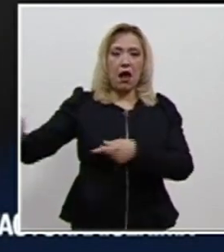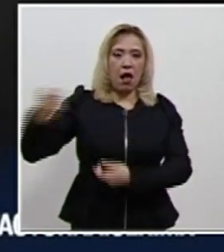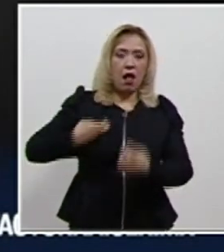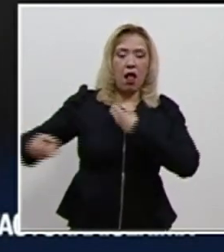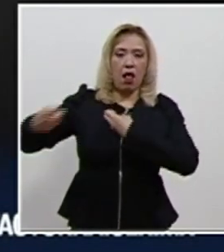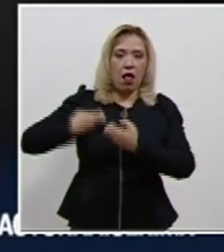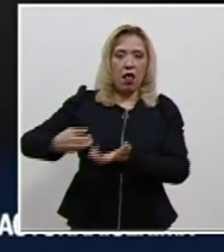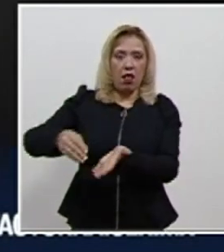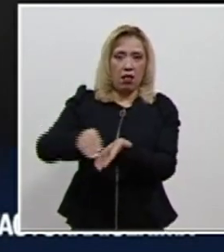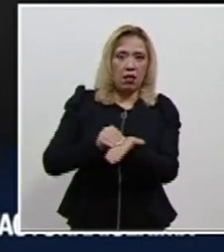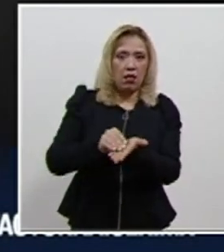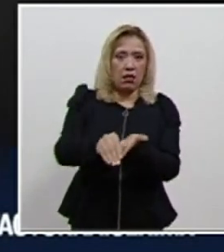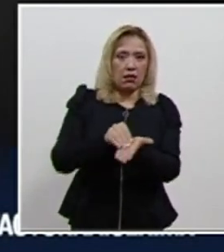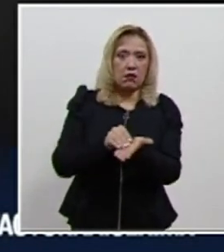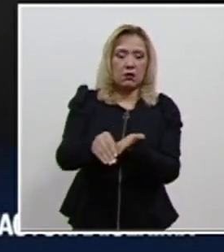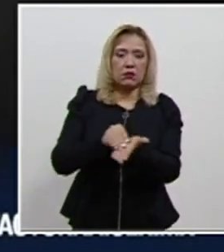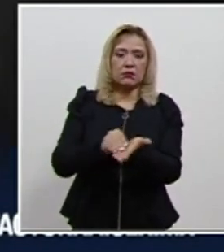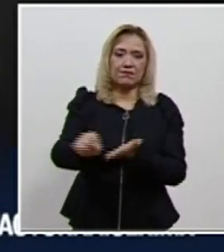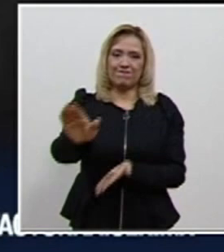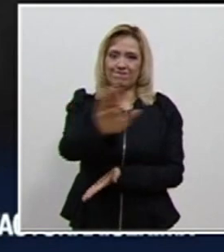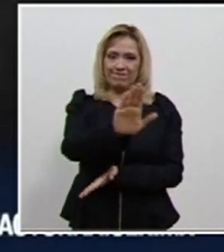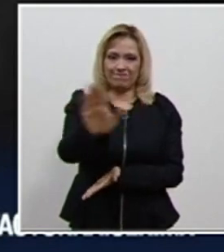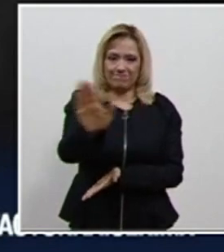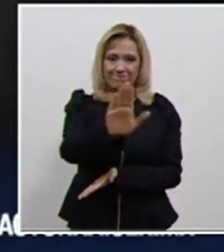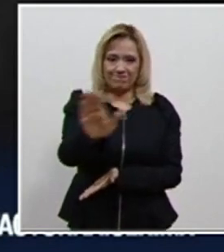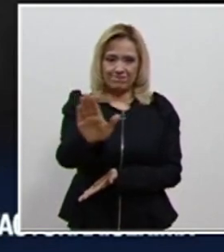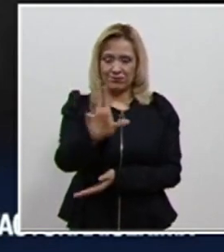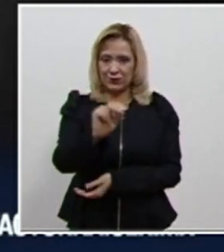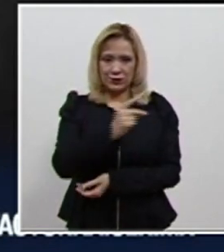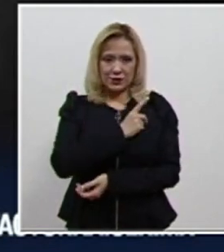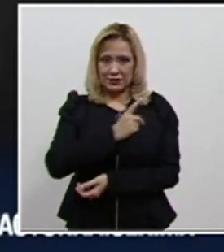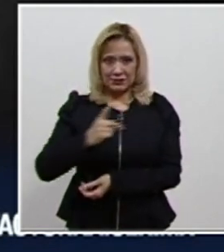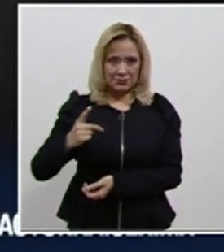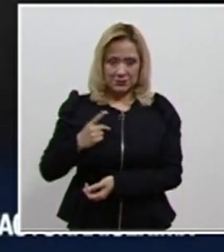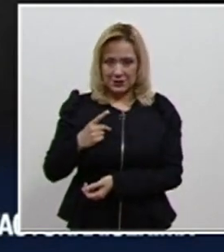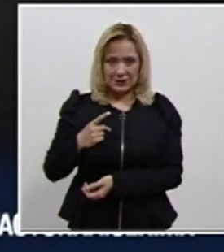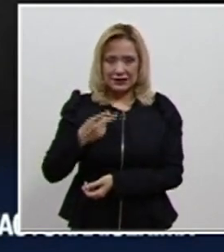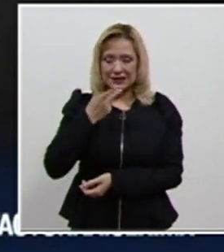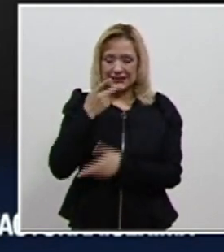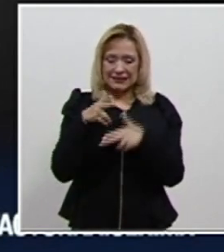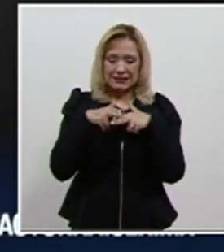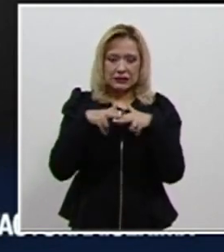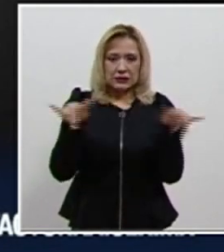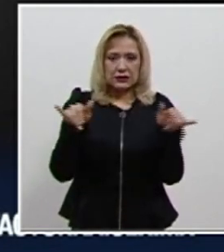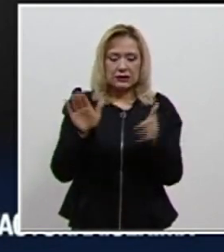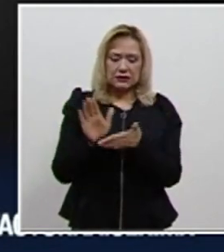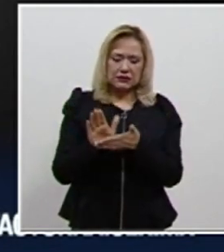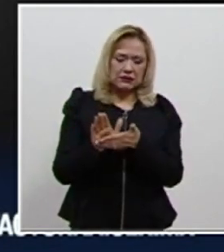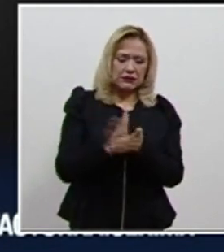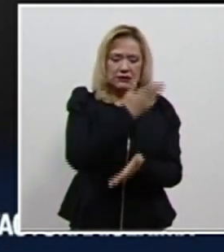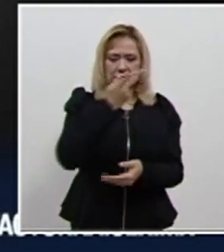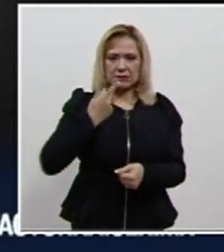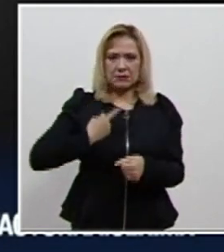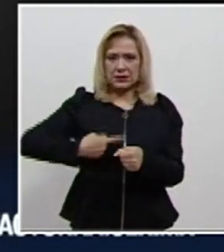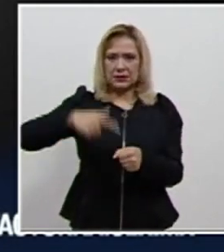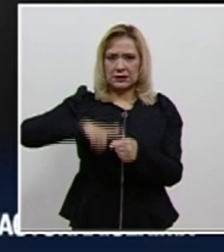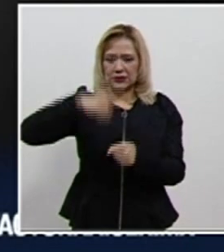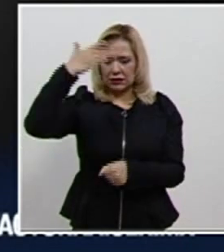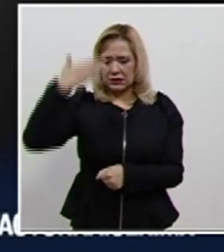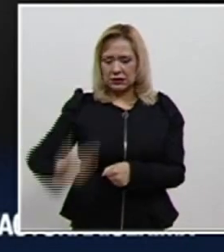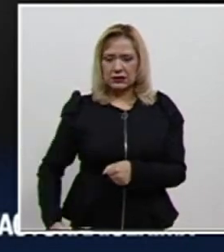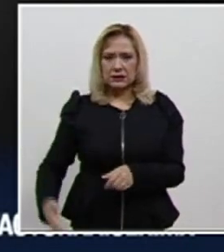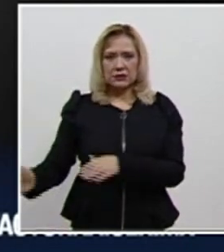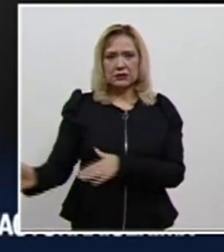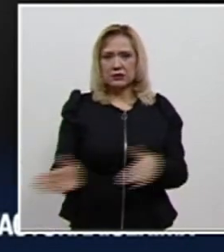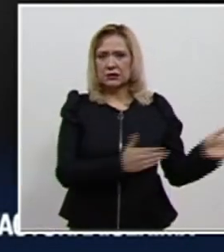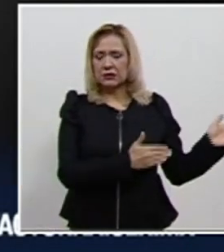publicando información y realizando declaraciones, manifestaciones o comentarios cuya naturaleza sea igual o similar